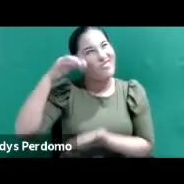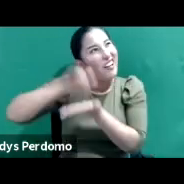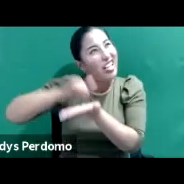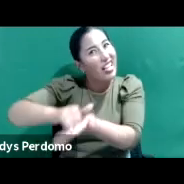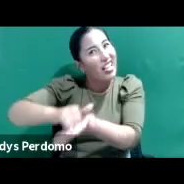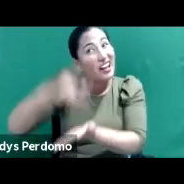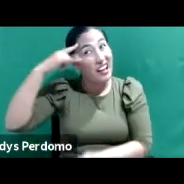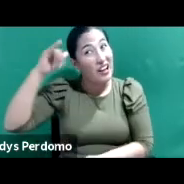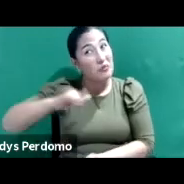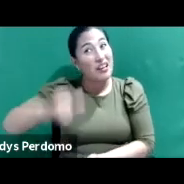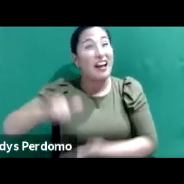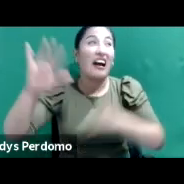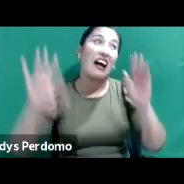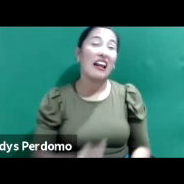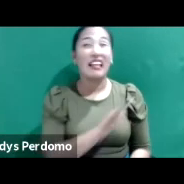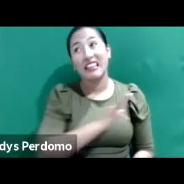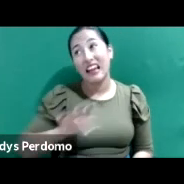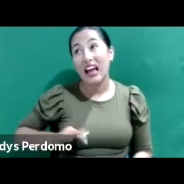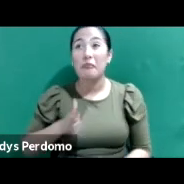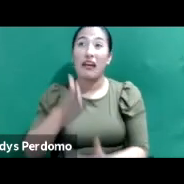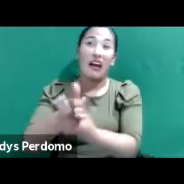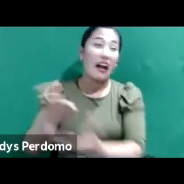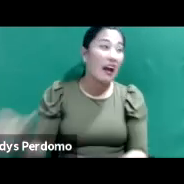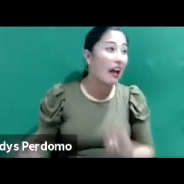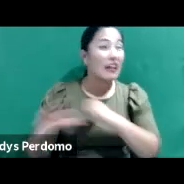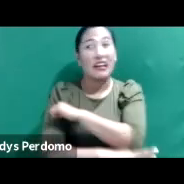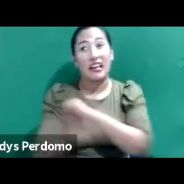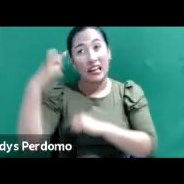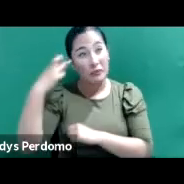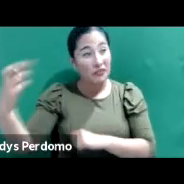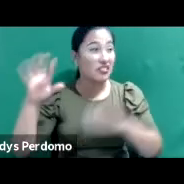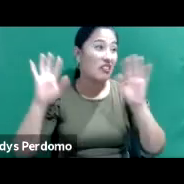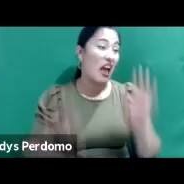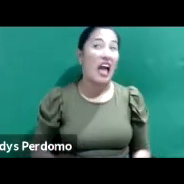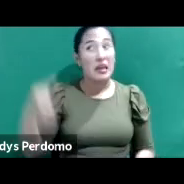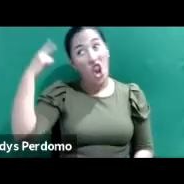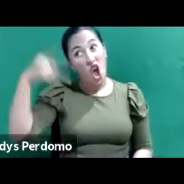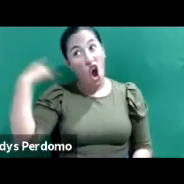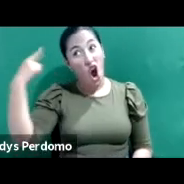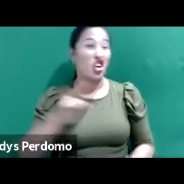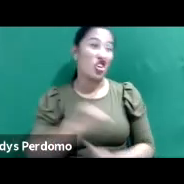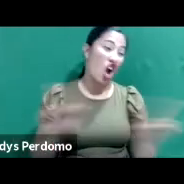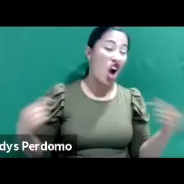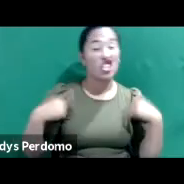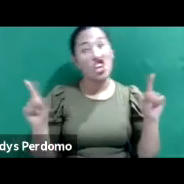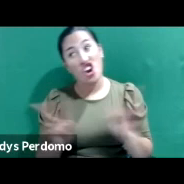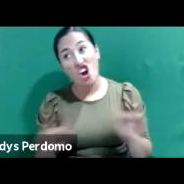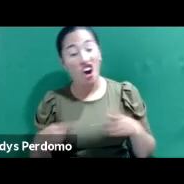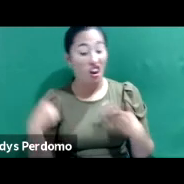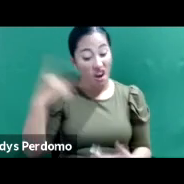terapia, qué pereza, o ir con un profesional, o qué pereza, no, no estoy loco, porque ya fuera que fuera pereza, ¿no? Es que yo no estoy loco, digamos, con